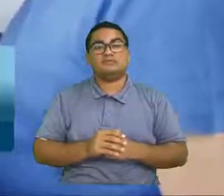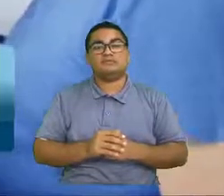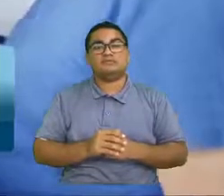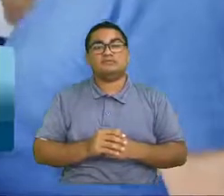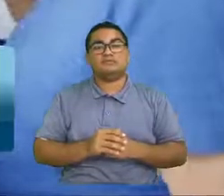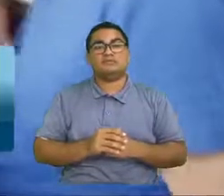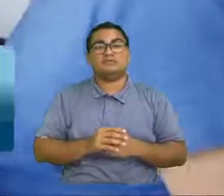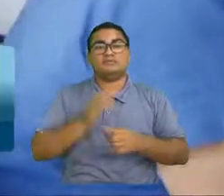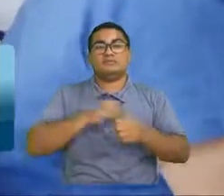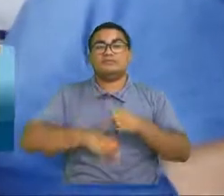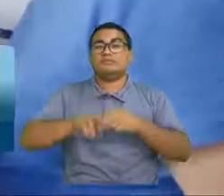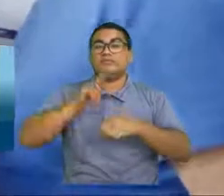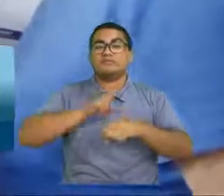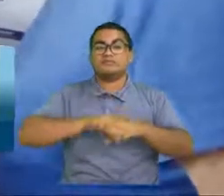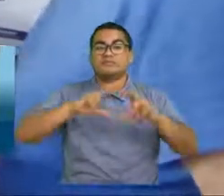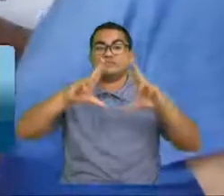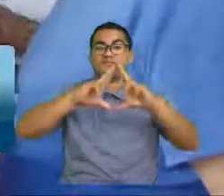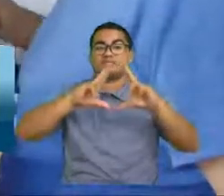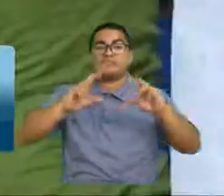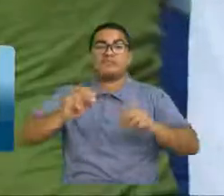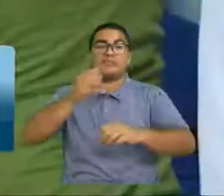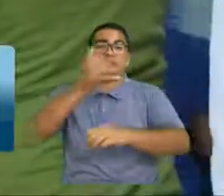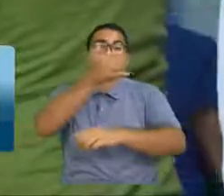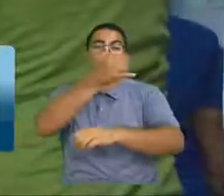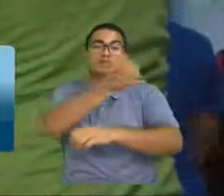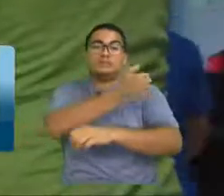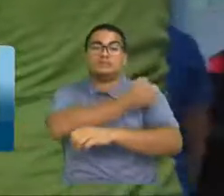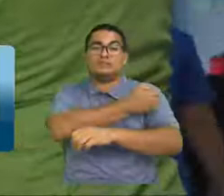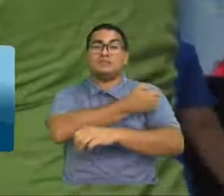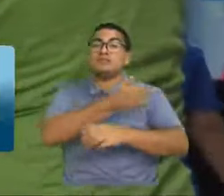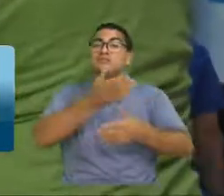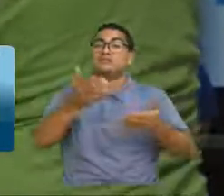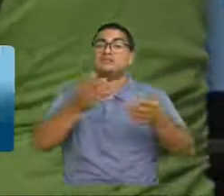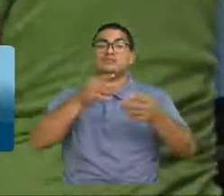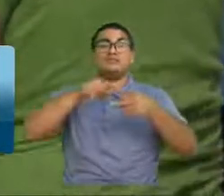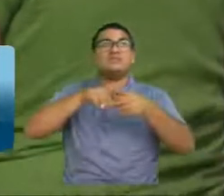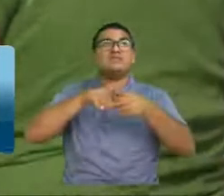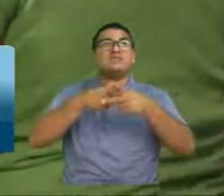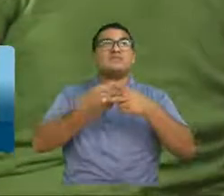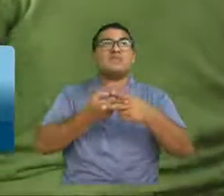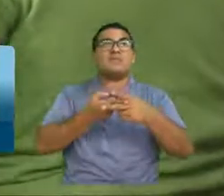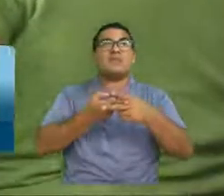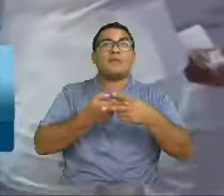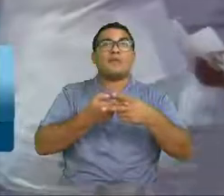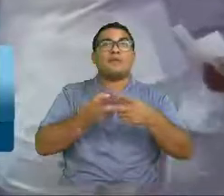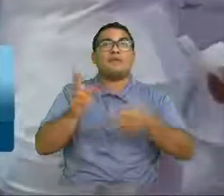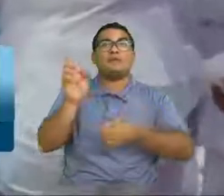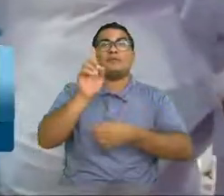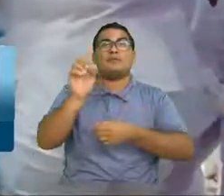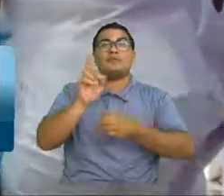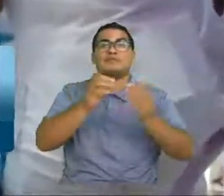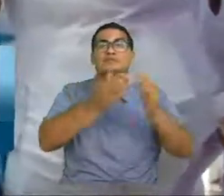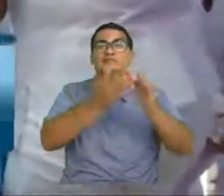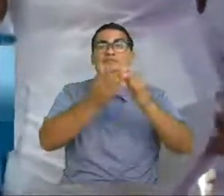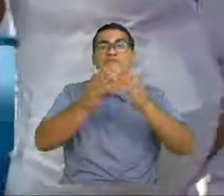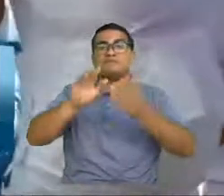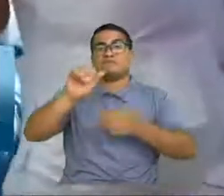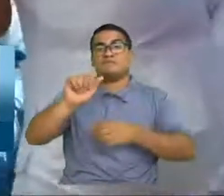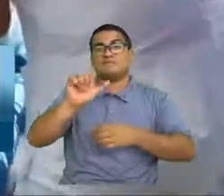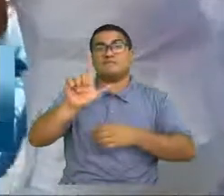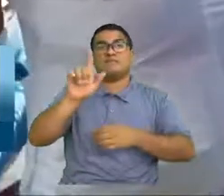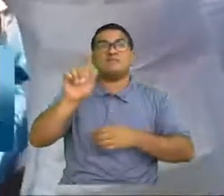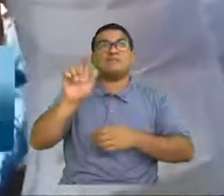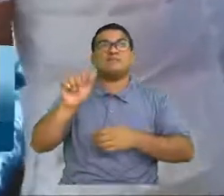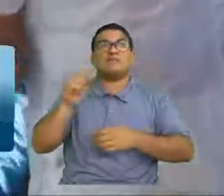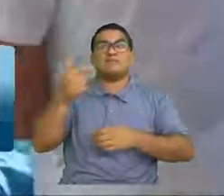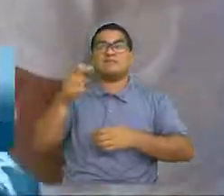la Jornada Nacional de Vacunación inició, tenemos imágenes ahí que fue el lanzamiento precisamente allá en, en el barrio de Altagracia. Sí, nosotros